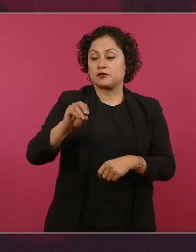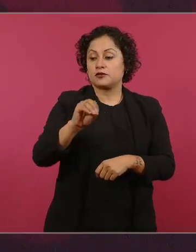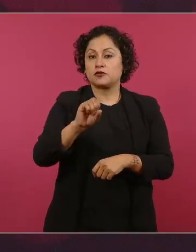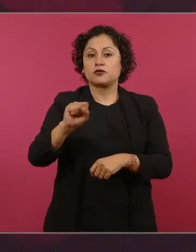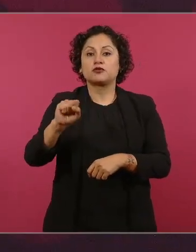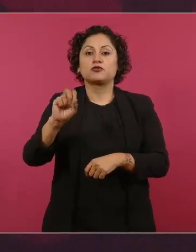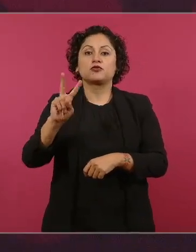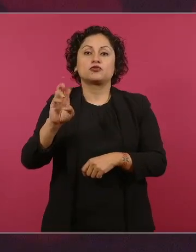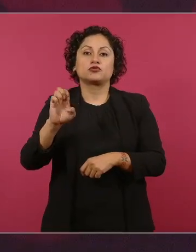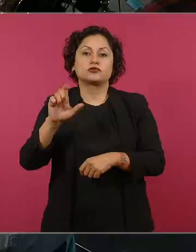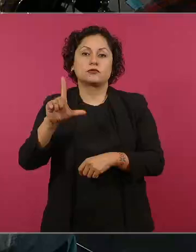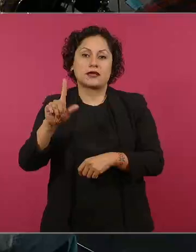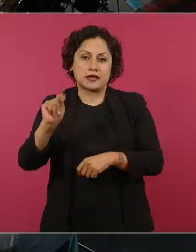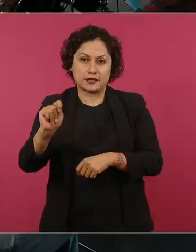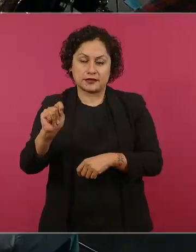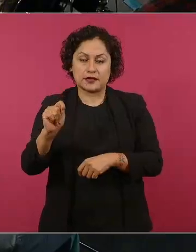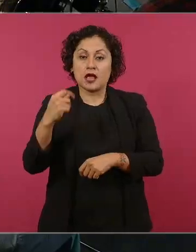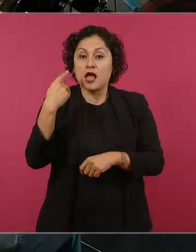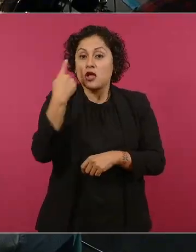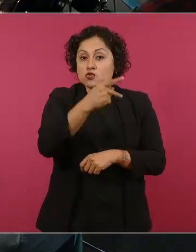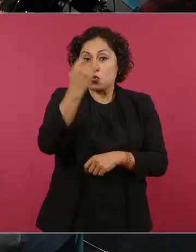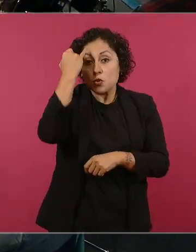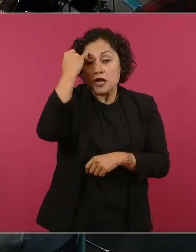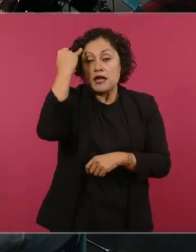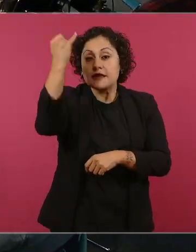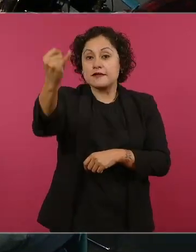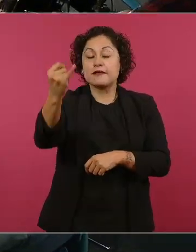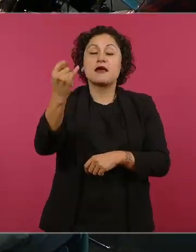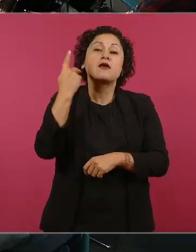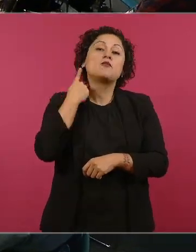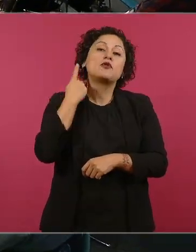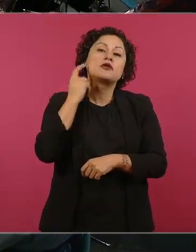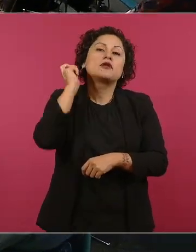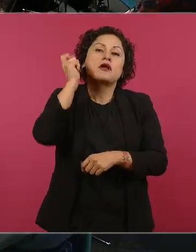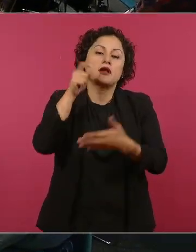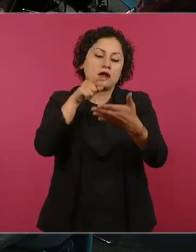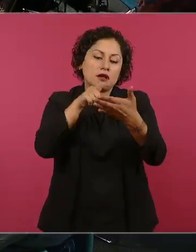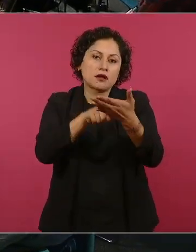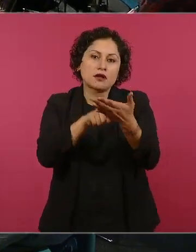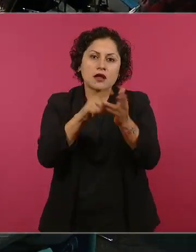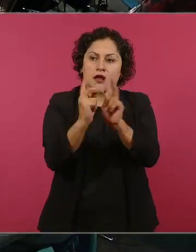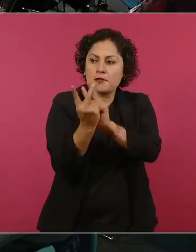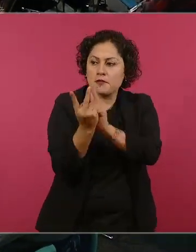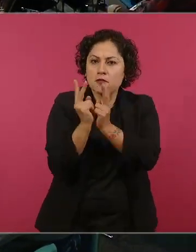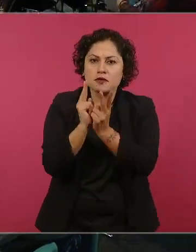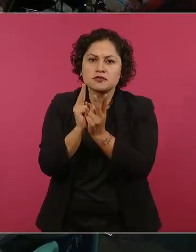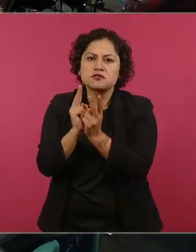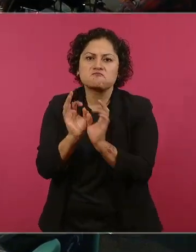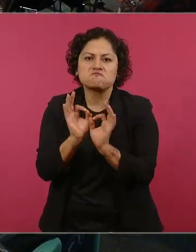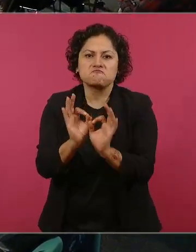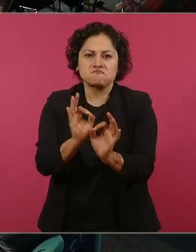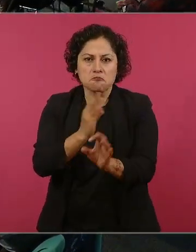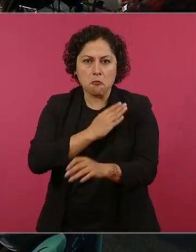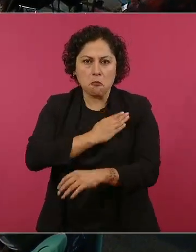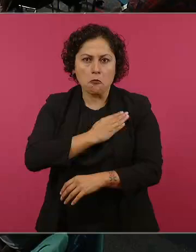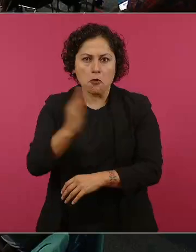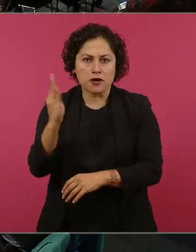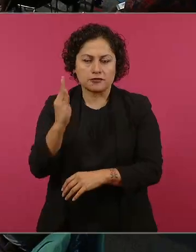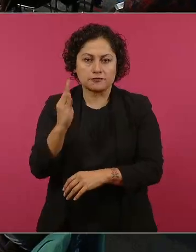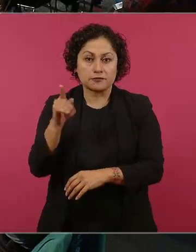buena vecindad. Llegó el poeta Pablo Neruda a